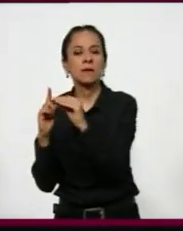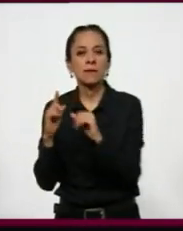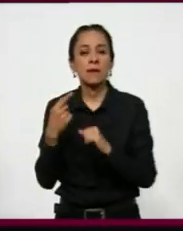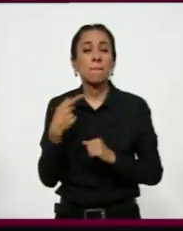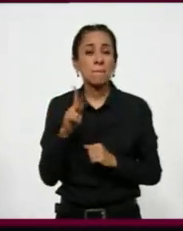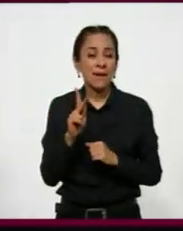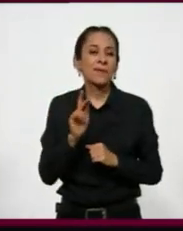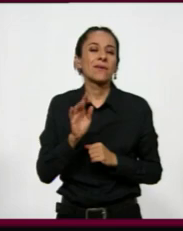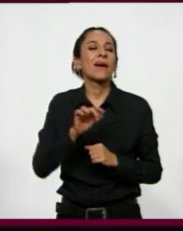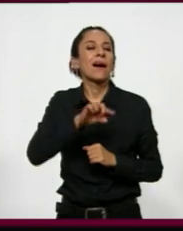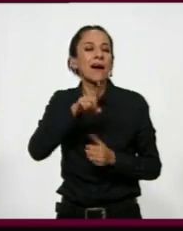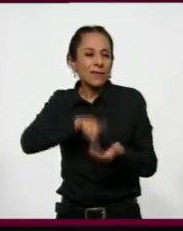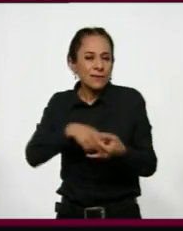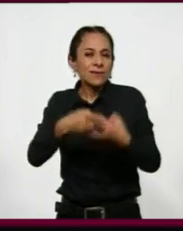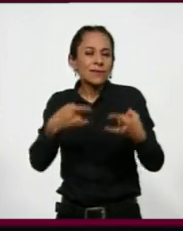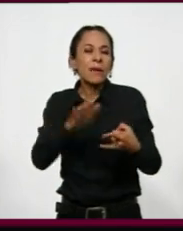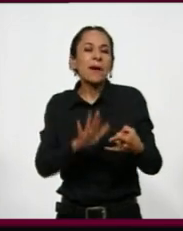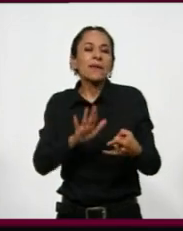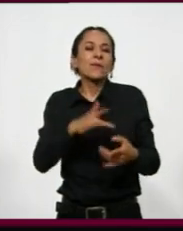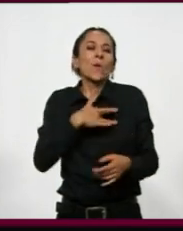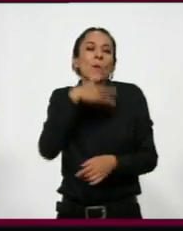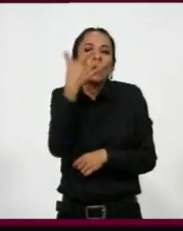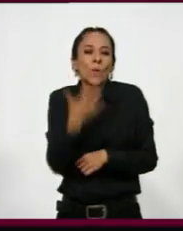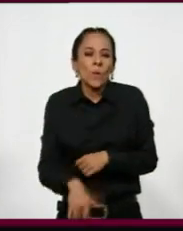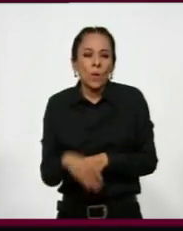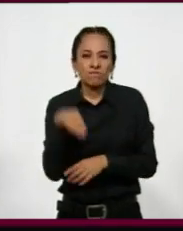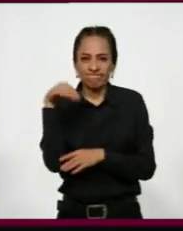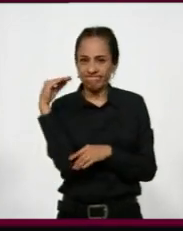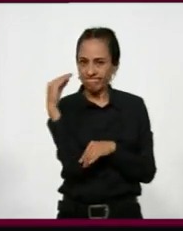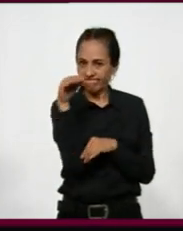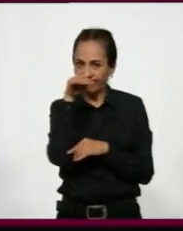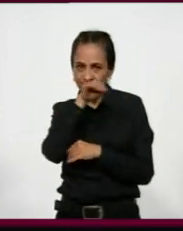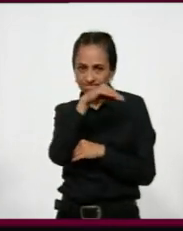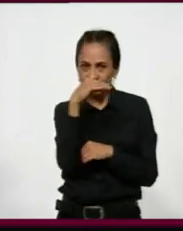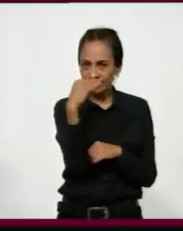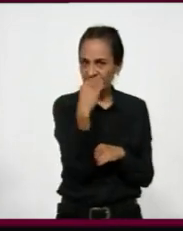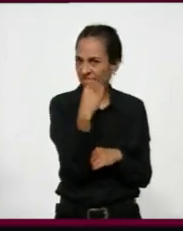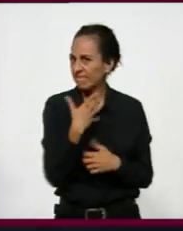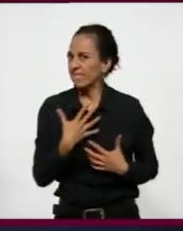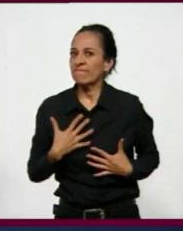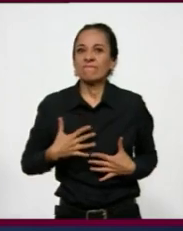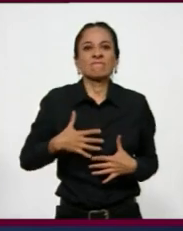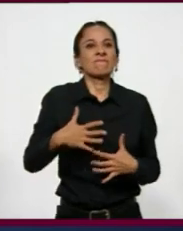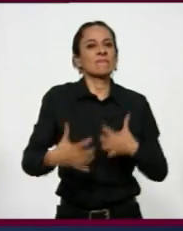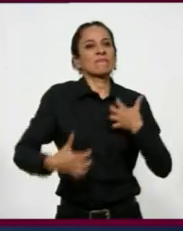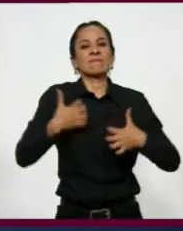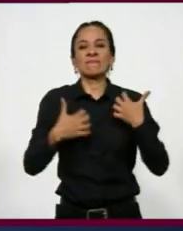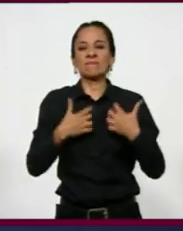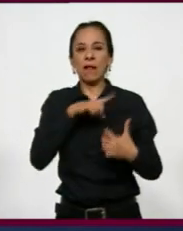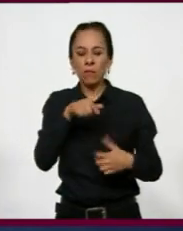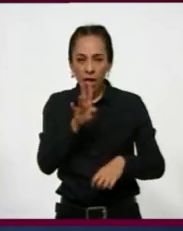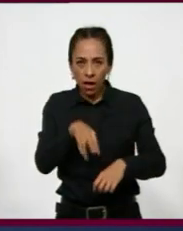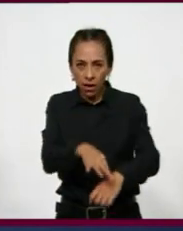manera romántica, así que los cisnes de su obra son agresivos a fin de hacer un ballet más verdadero. Un clásico